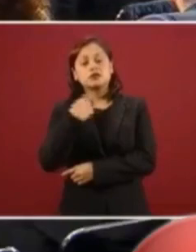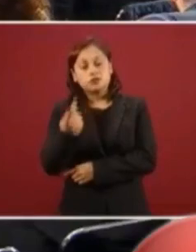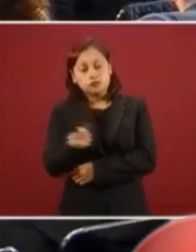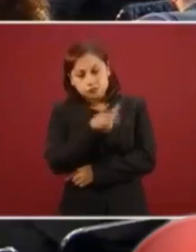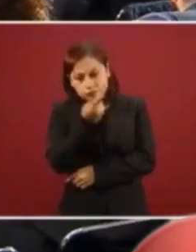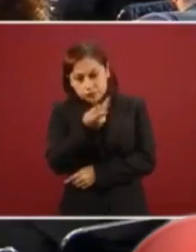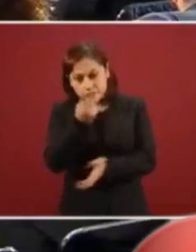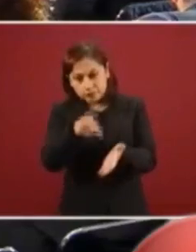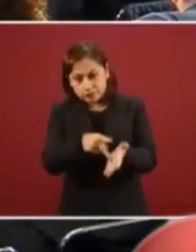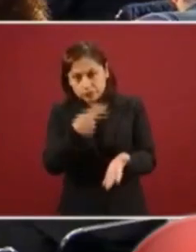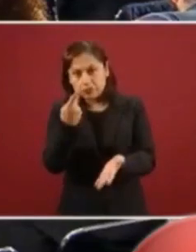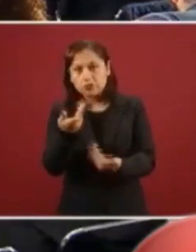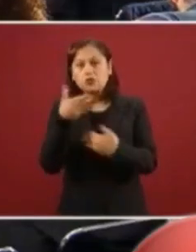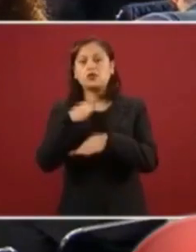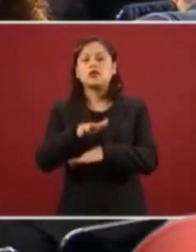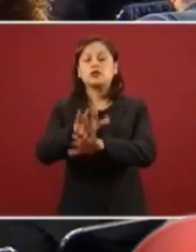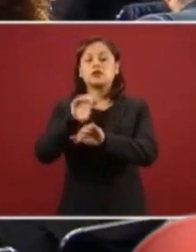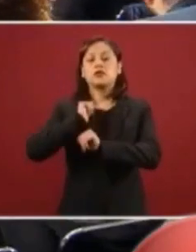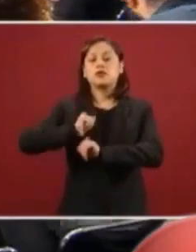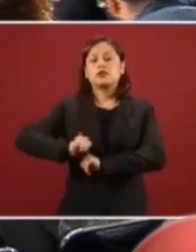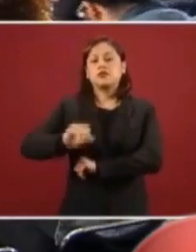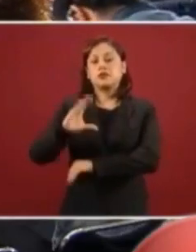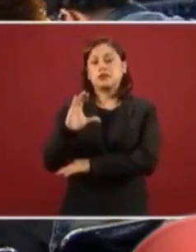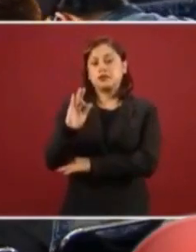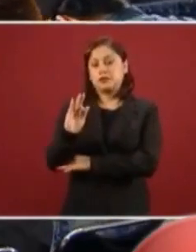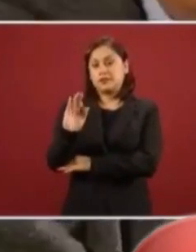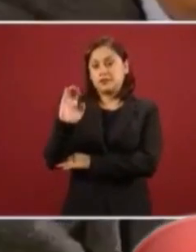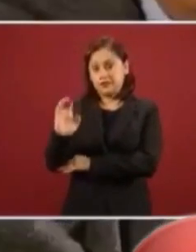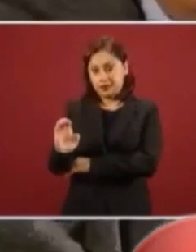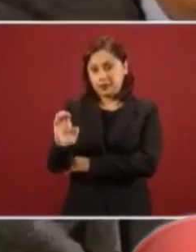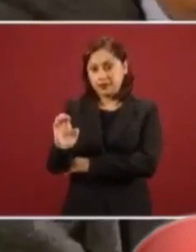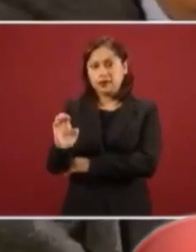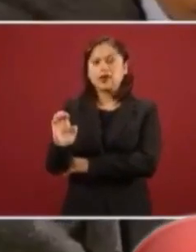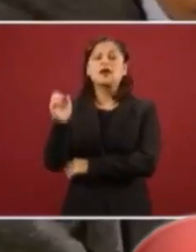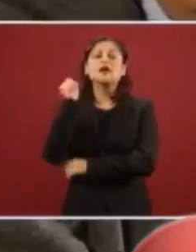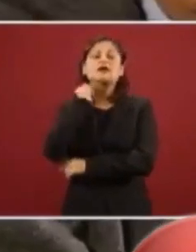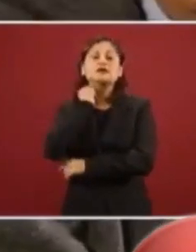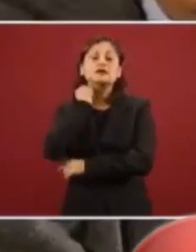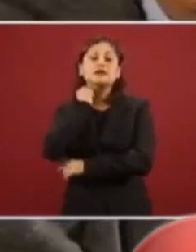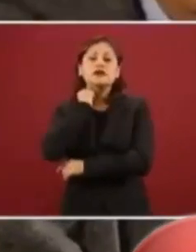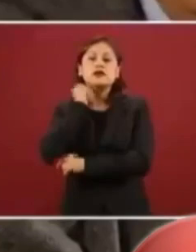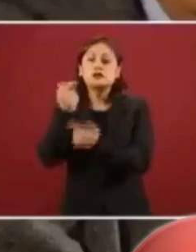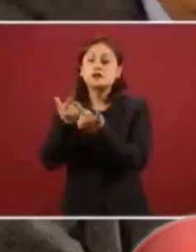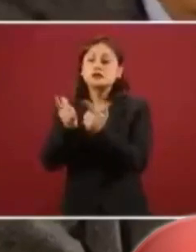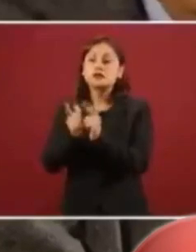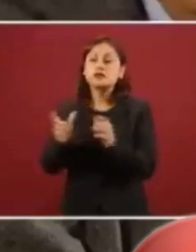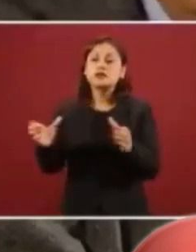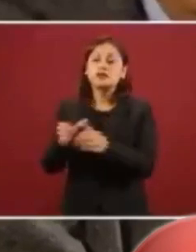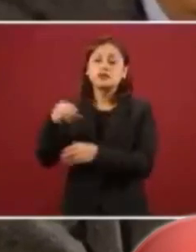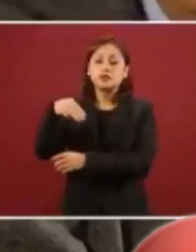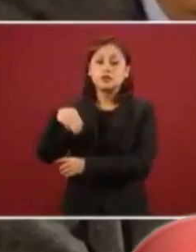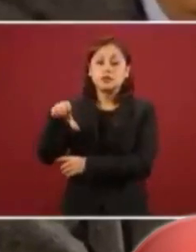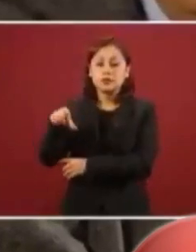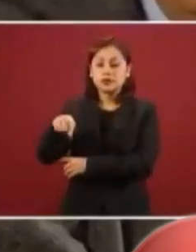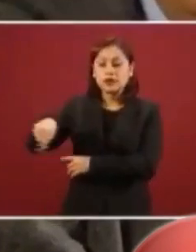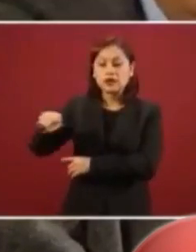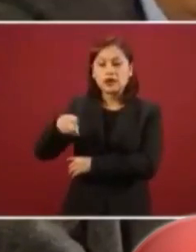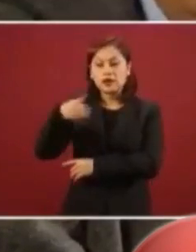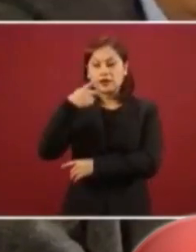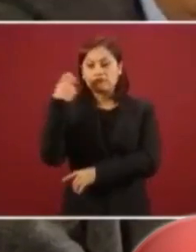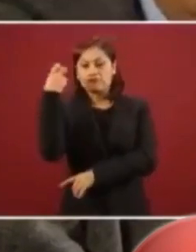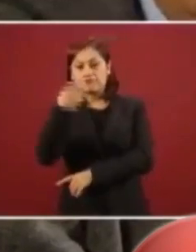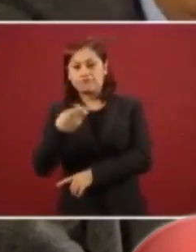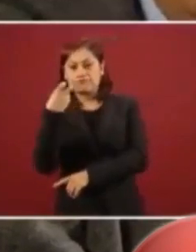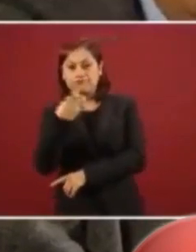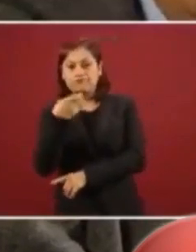director de la comisión federal de electricidad el senador a este movimiento ciudadano están criticando que no fue exhaustiva la